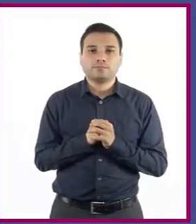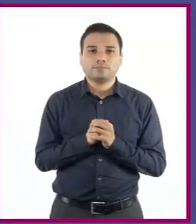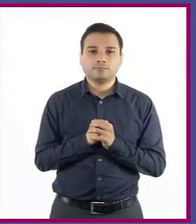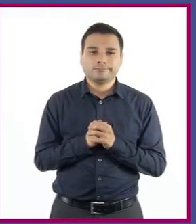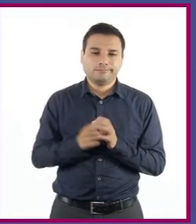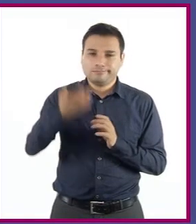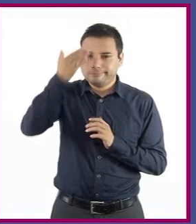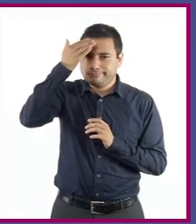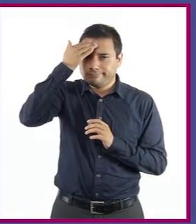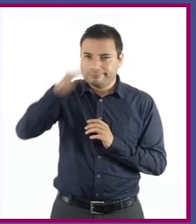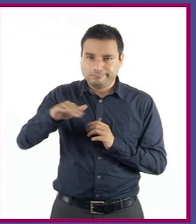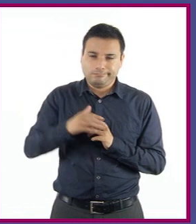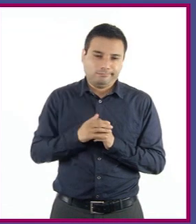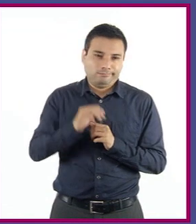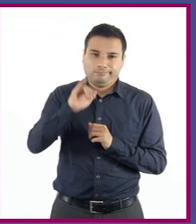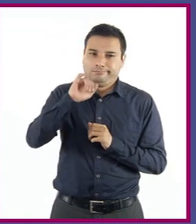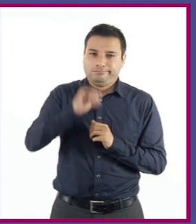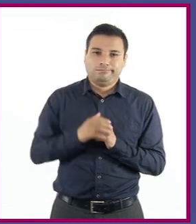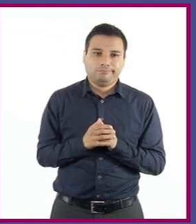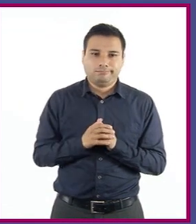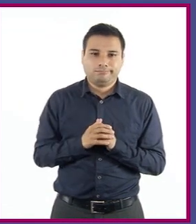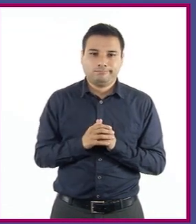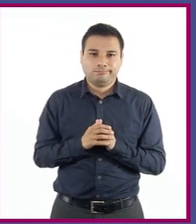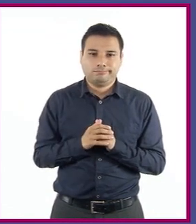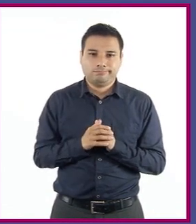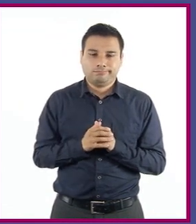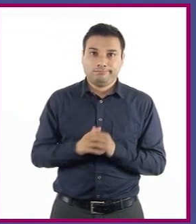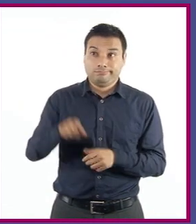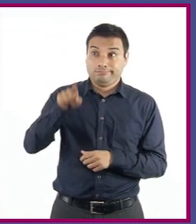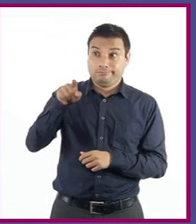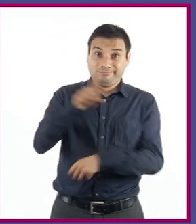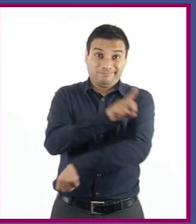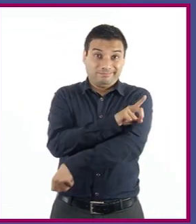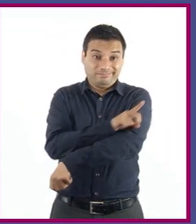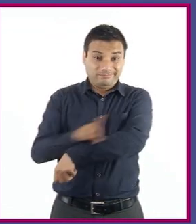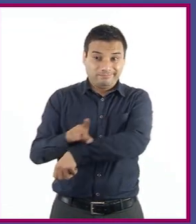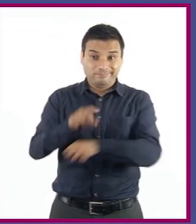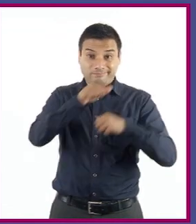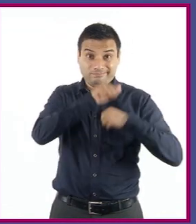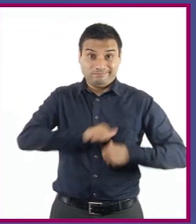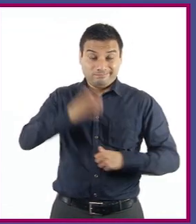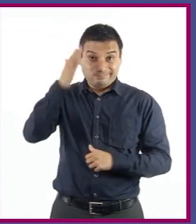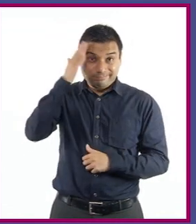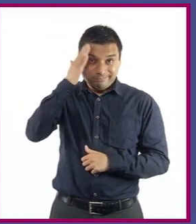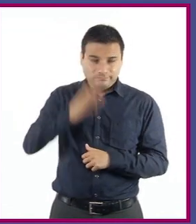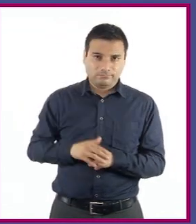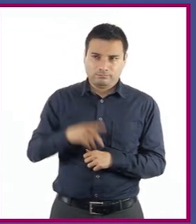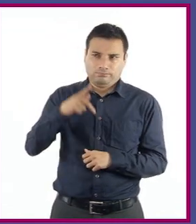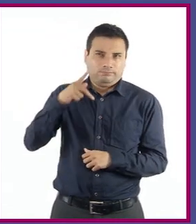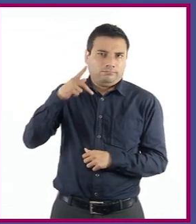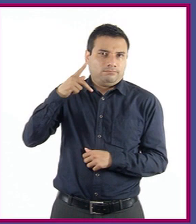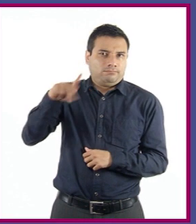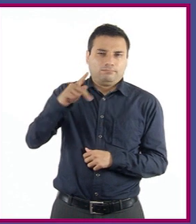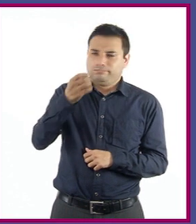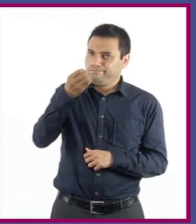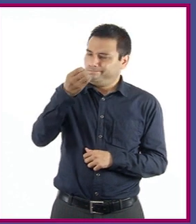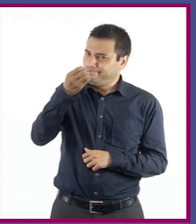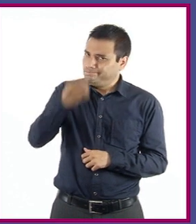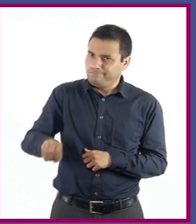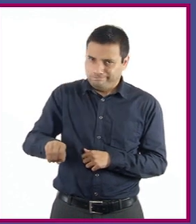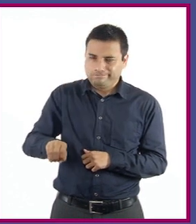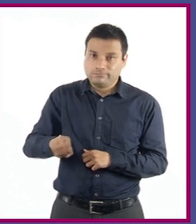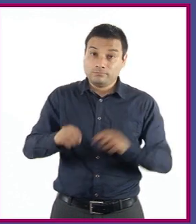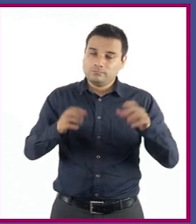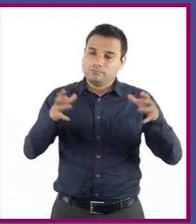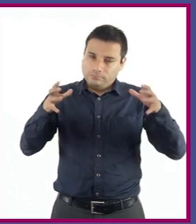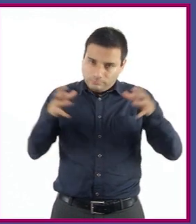Sabemos, desde luego, que es obligación conjunta de las autoridades de la delegación y de la comunidad encargarse